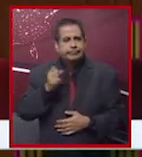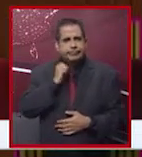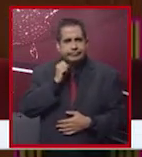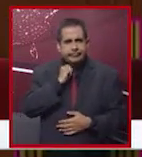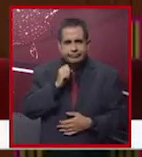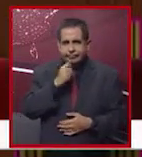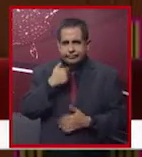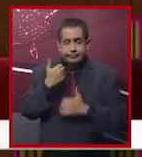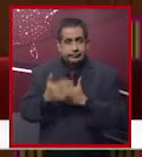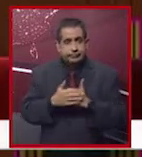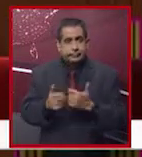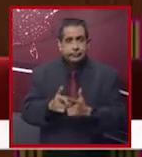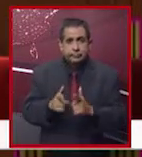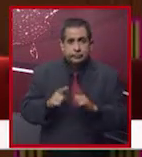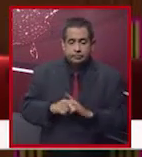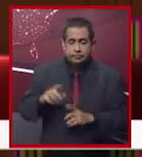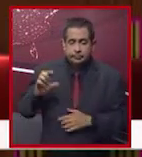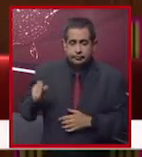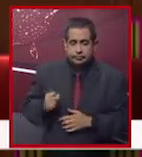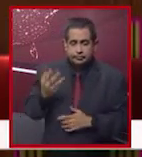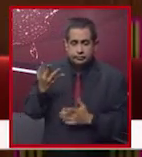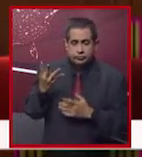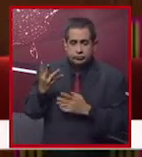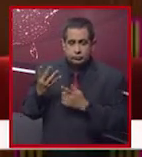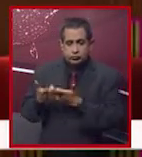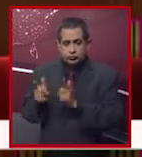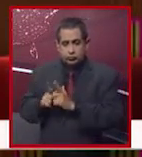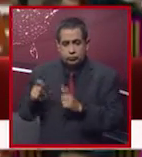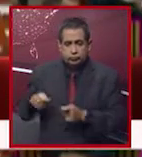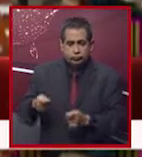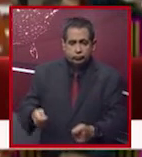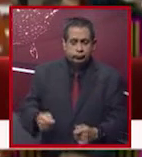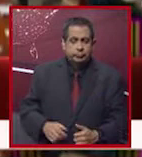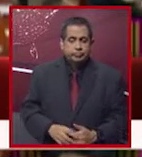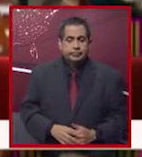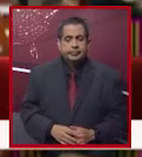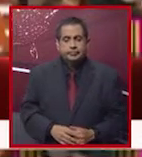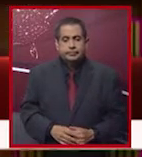que conformarán la 64ª legislatura.